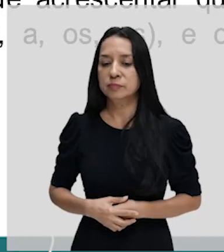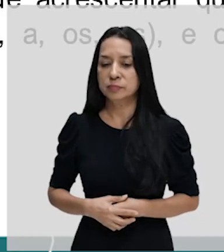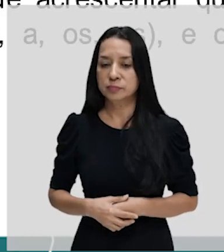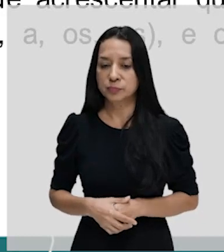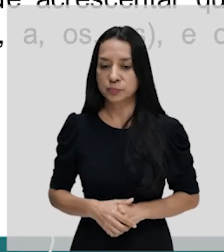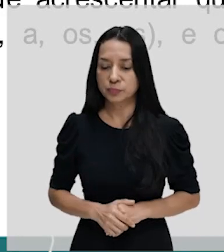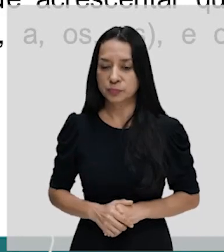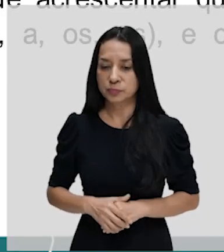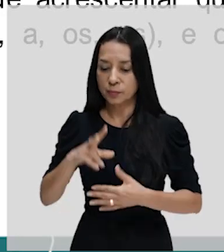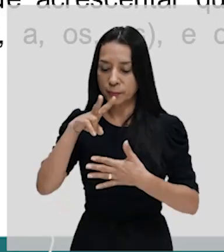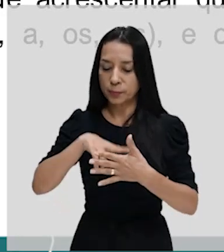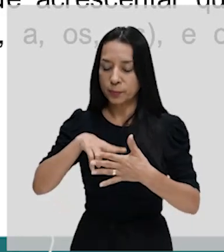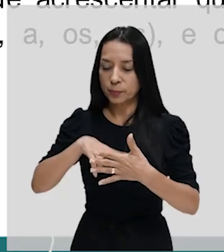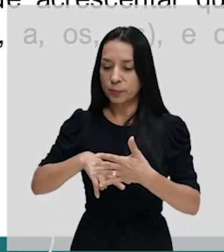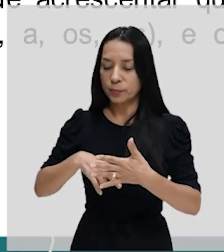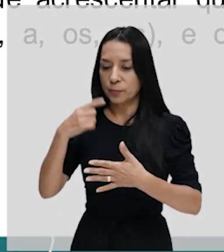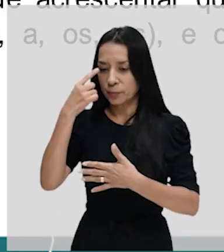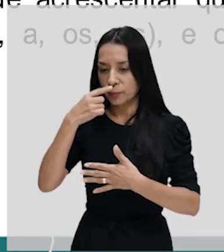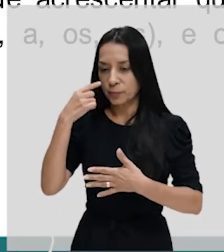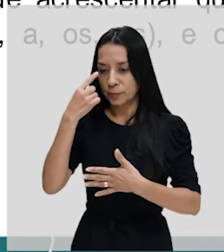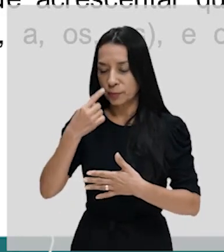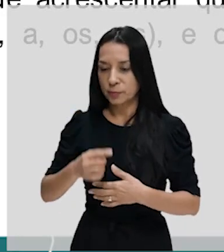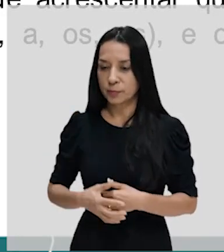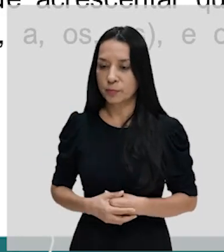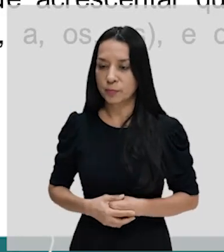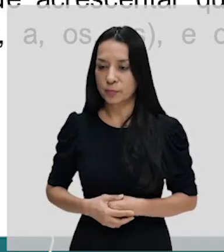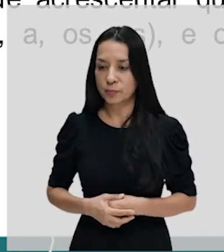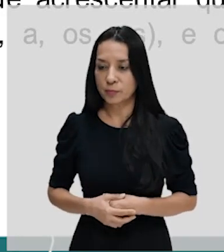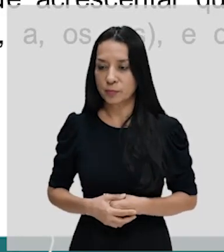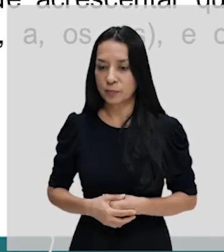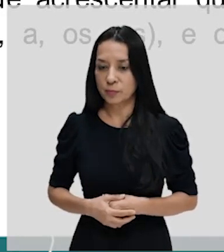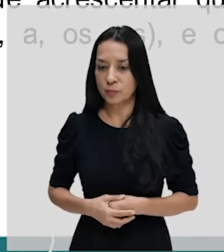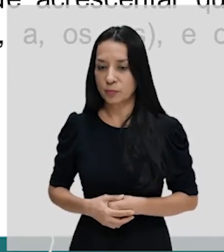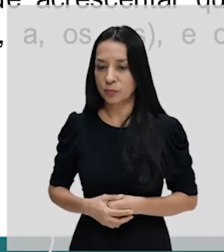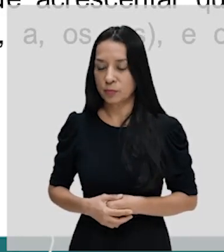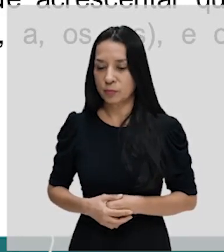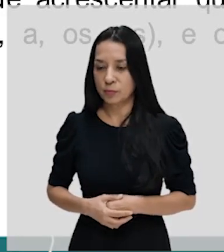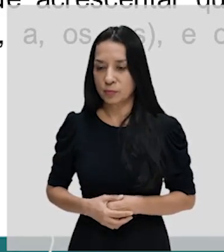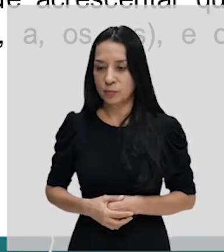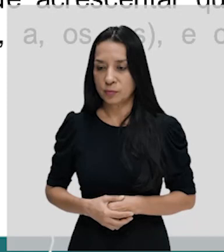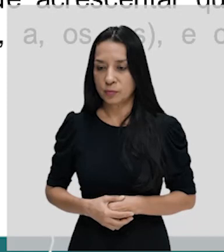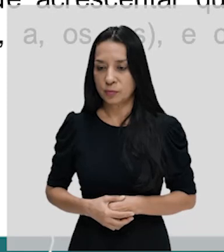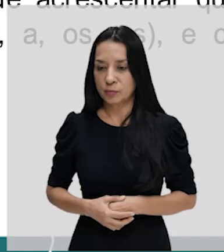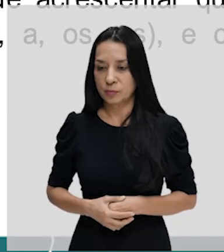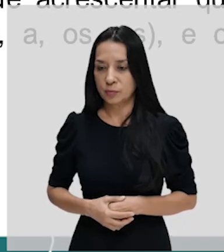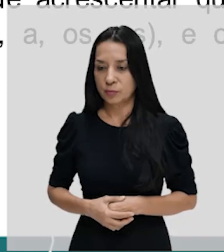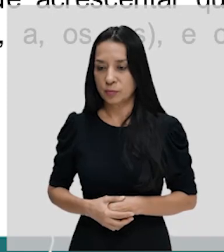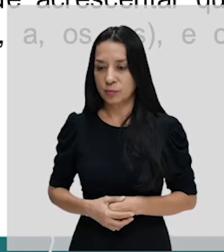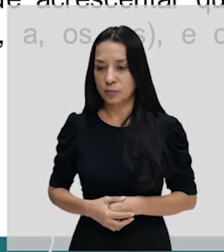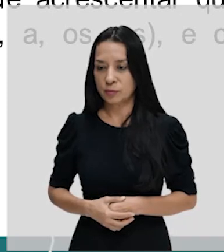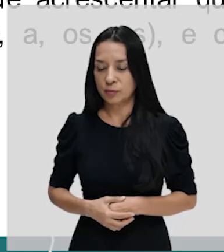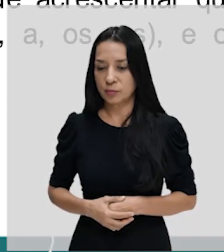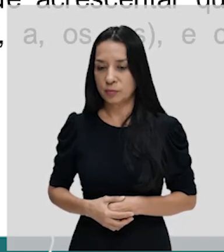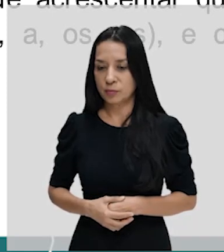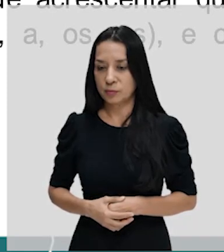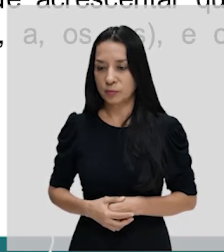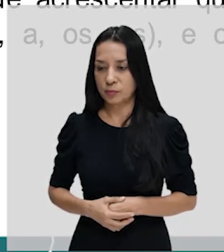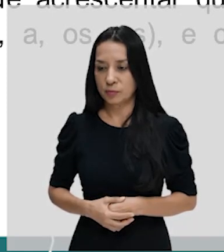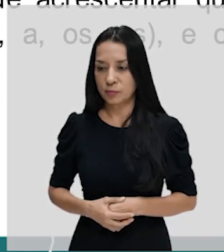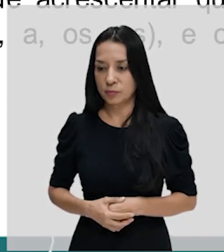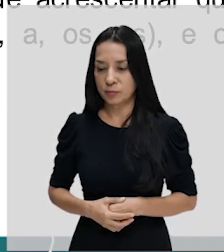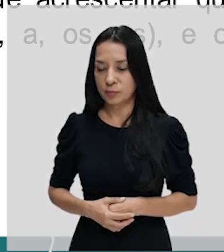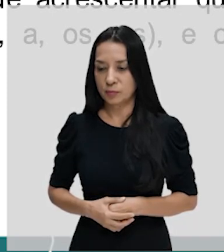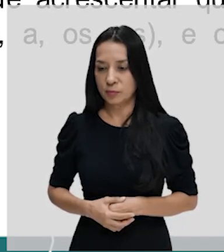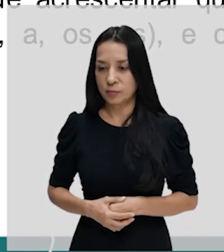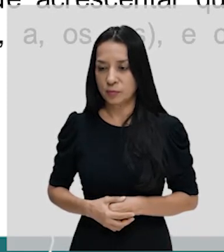los pronombres posesivos de forma tónica poseen función distinta de aquel, pues